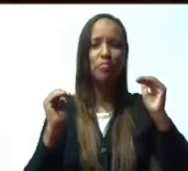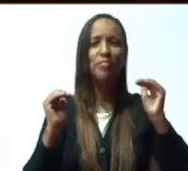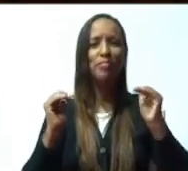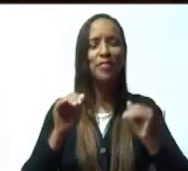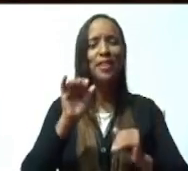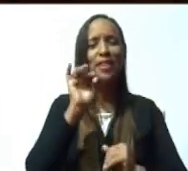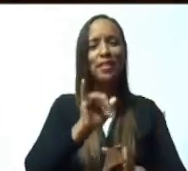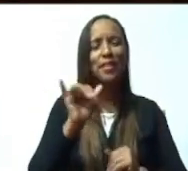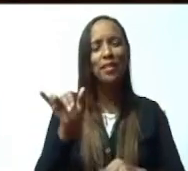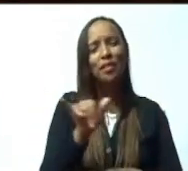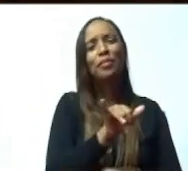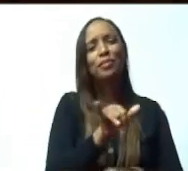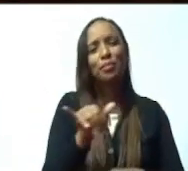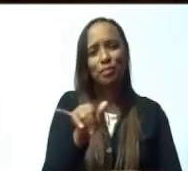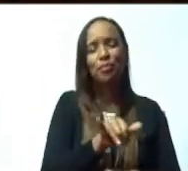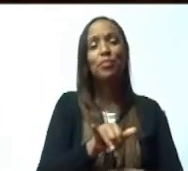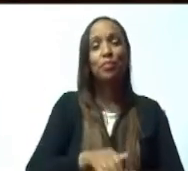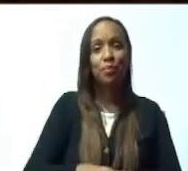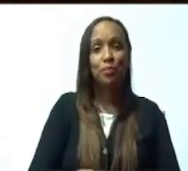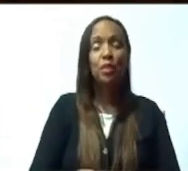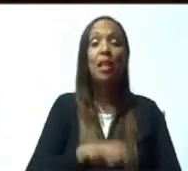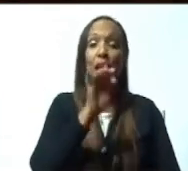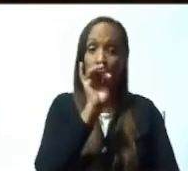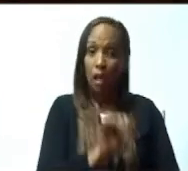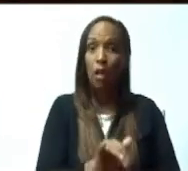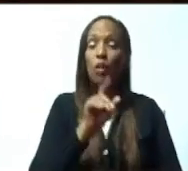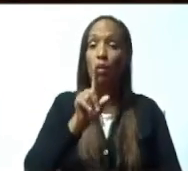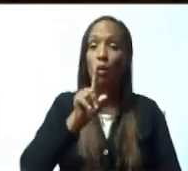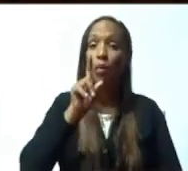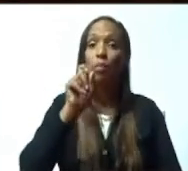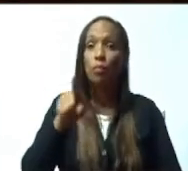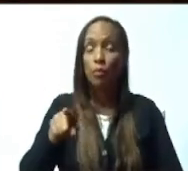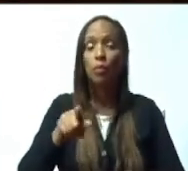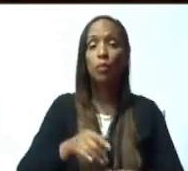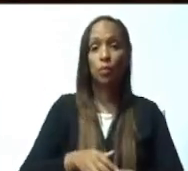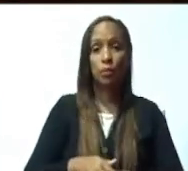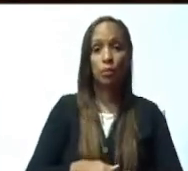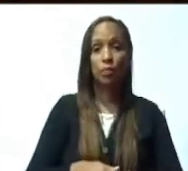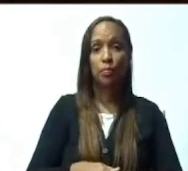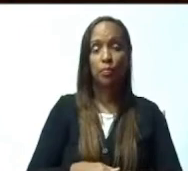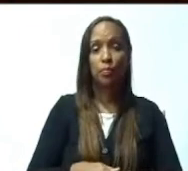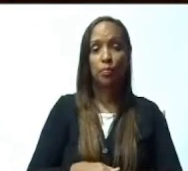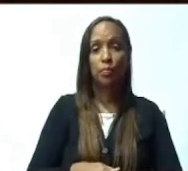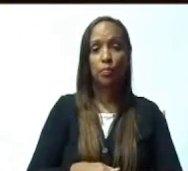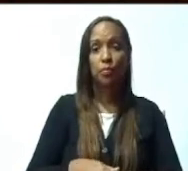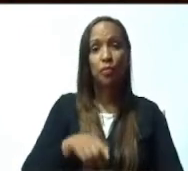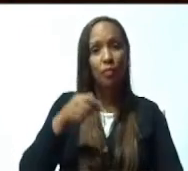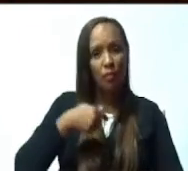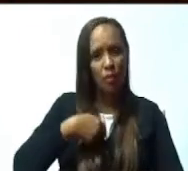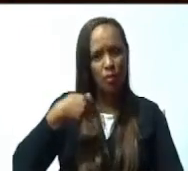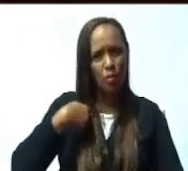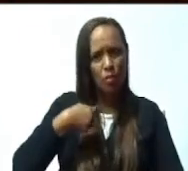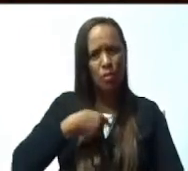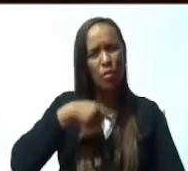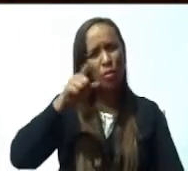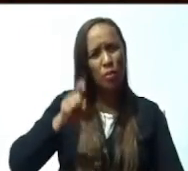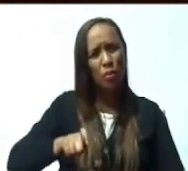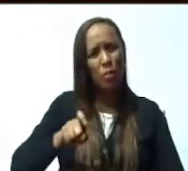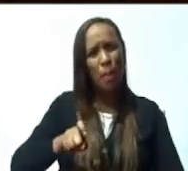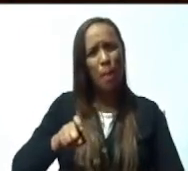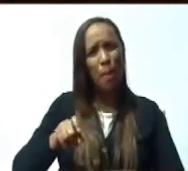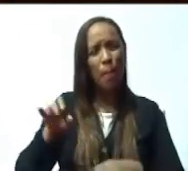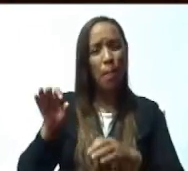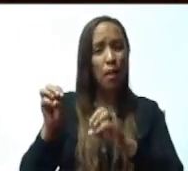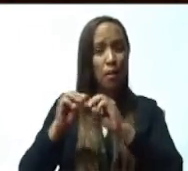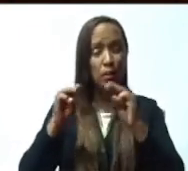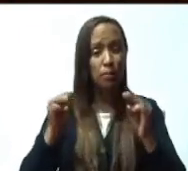al gobierno. ¿Cuál es su capacidad? Y si esto es sostenible fiscalmente. Si el gobierno